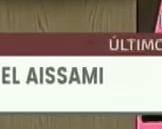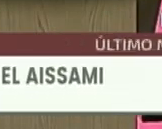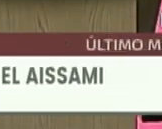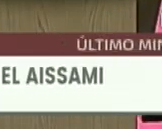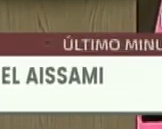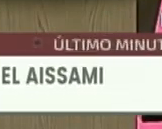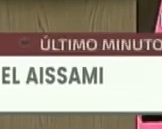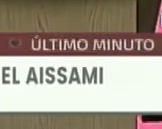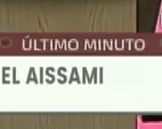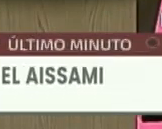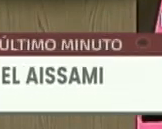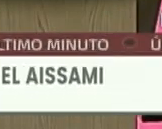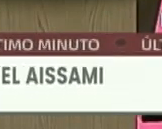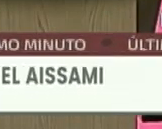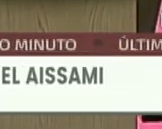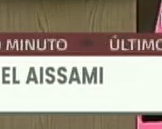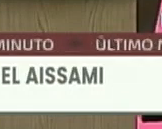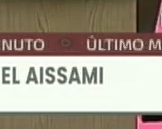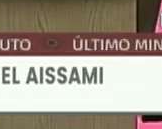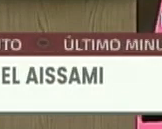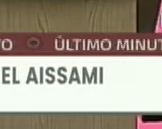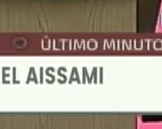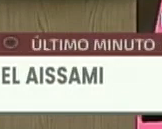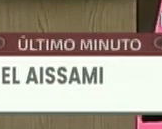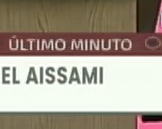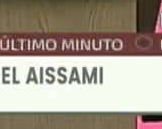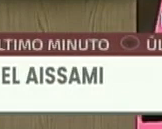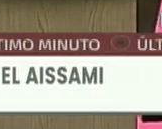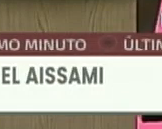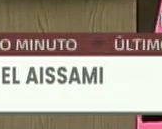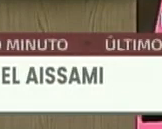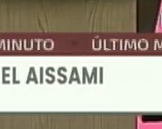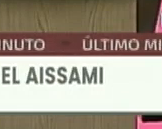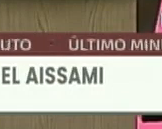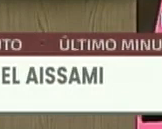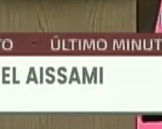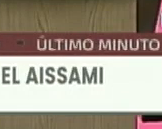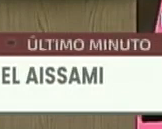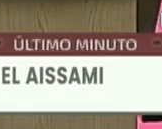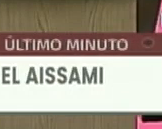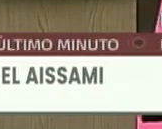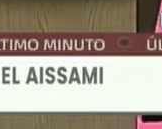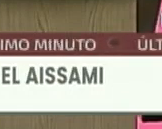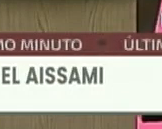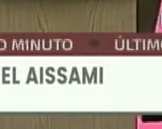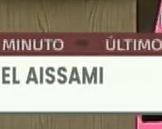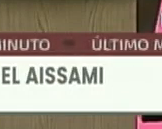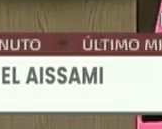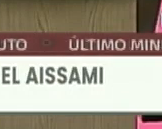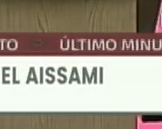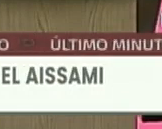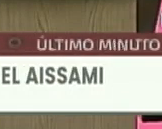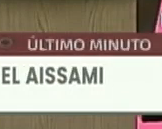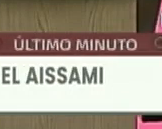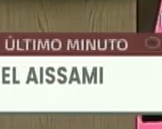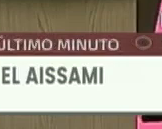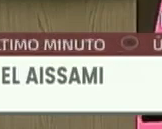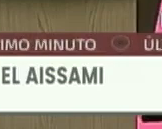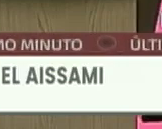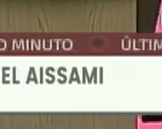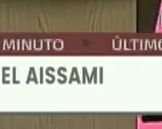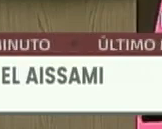Pueblo, el Palacio de Miraflores. Con su permiso, me voy a retirar el tapaboca para compartir con